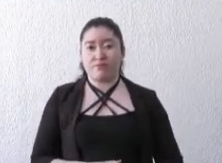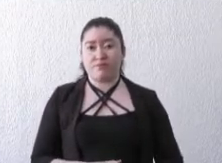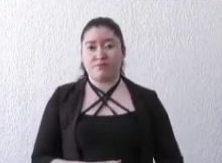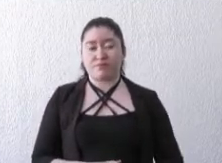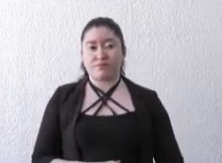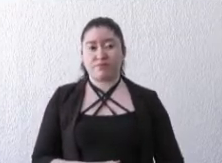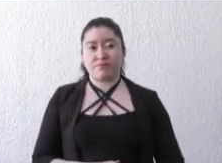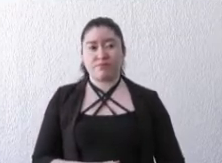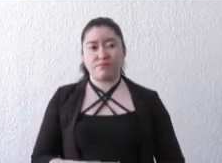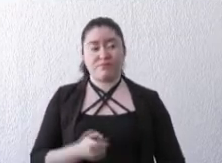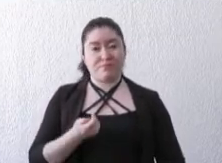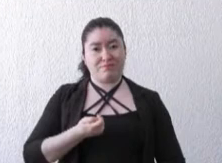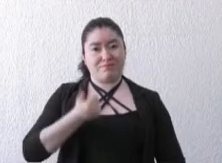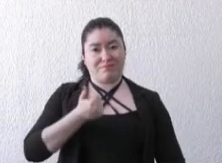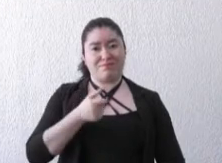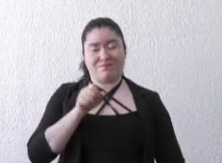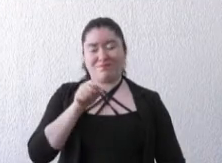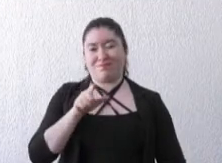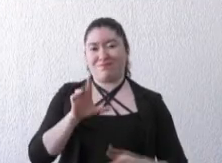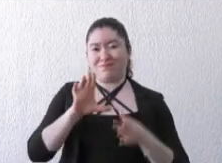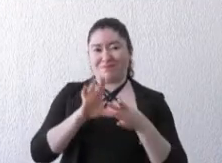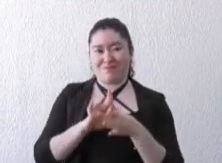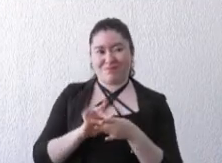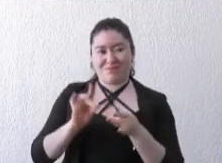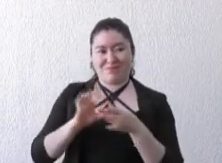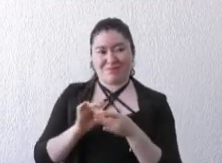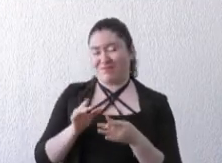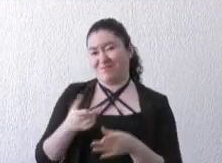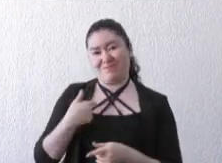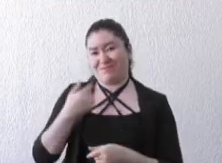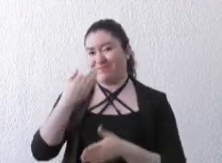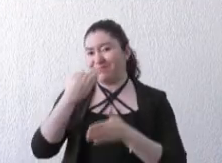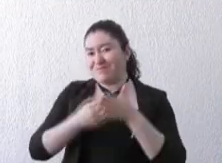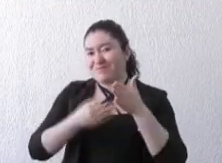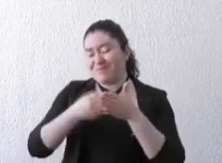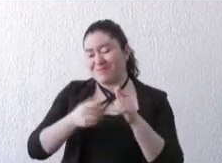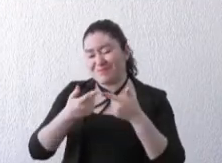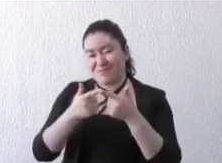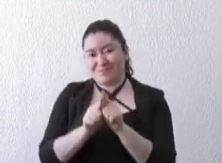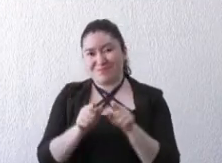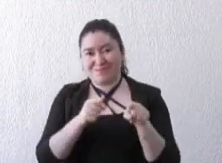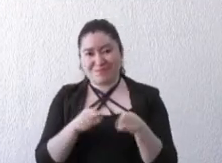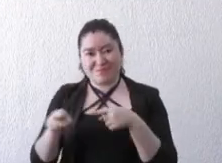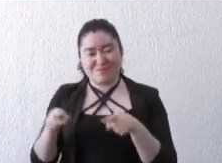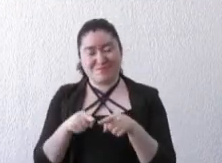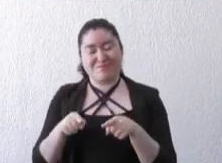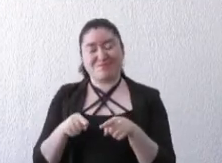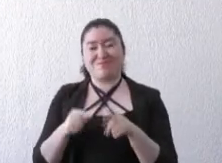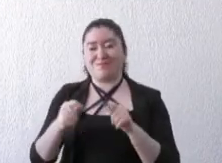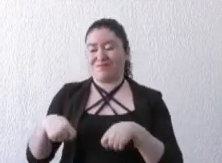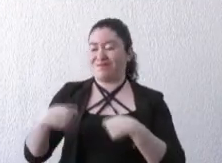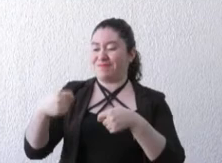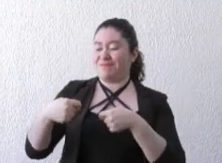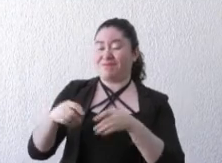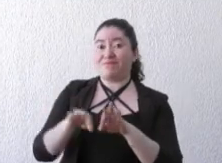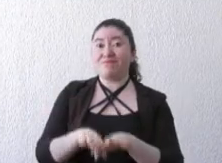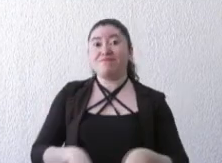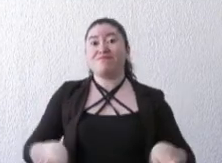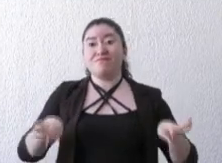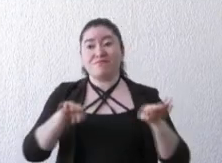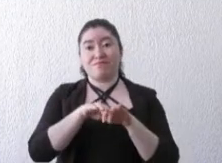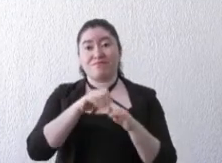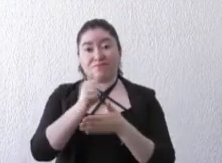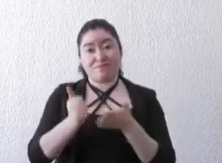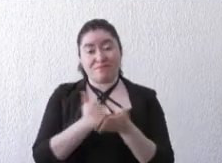Primero nada más hablar de la orquesta típica, que no la mencionamos, y lo que representa para la ciudad. Es una orquesta que tiene muchos años